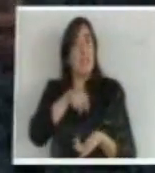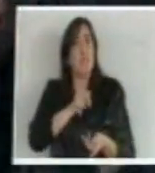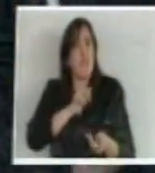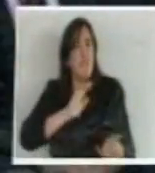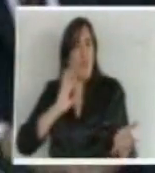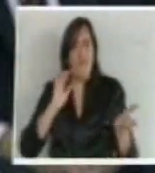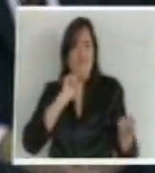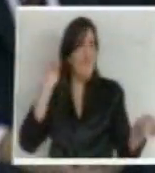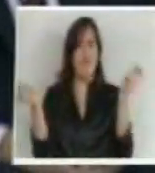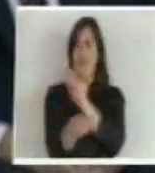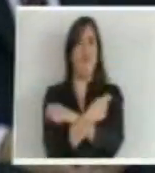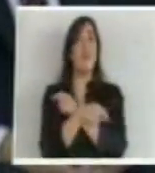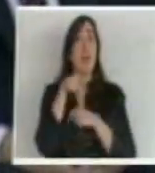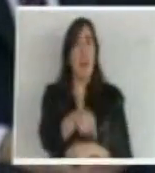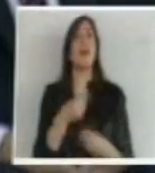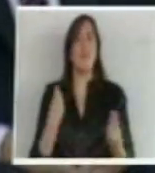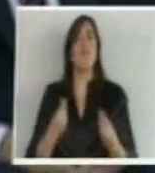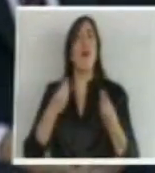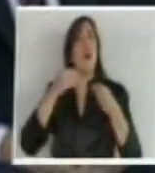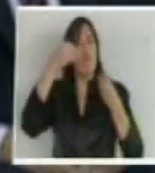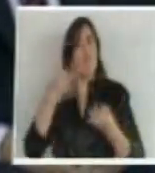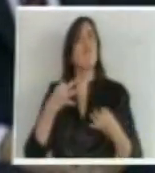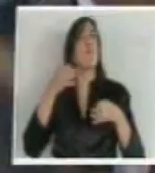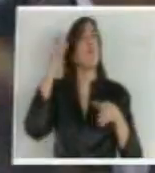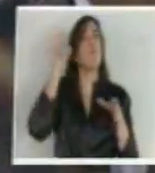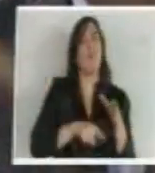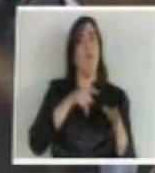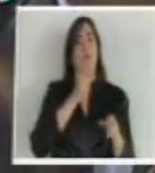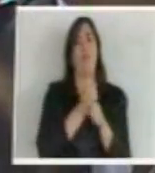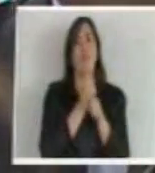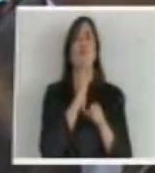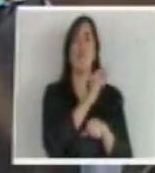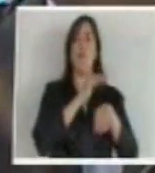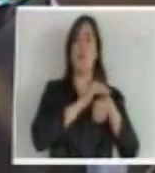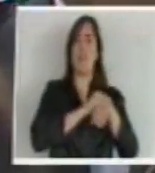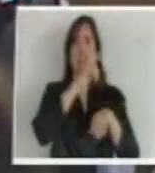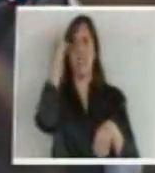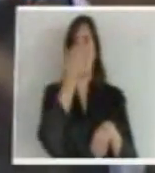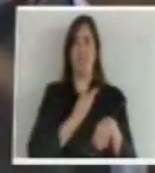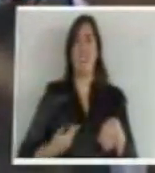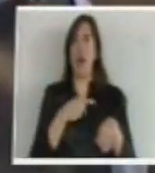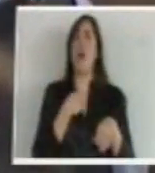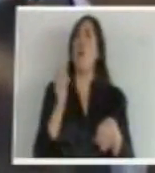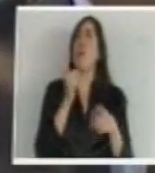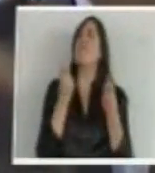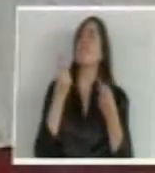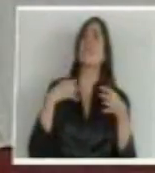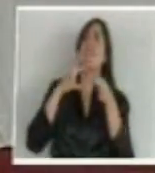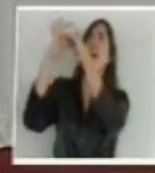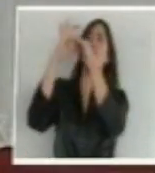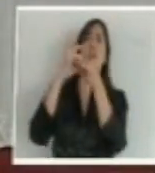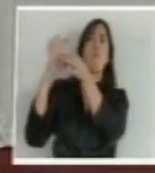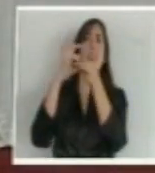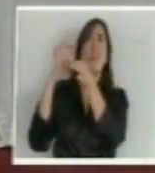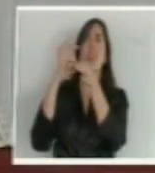transformaciones se institucionalicen, para que no tengamos que depender